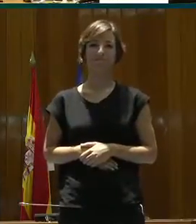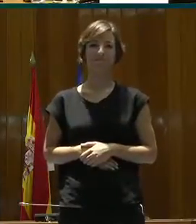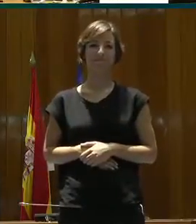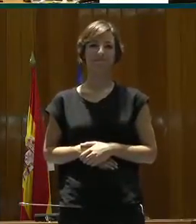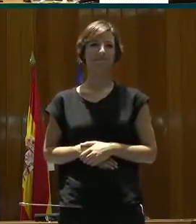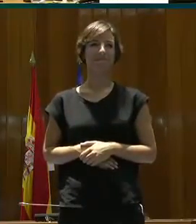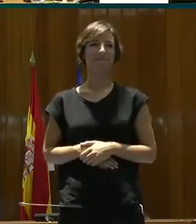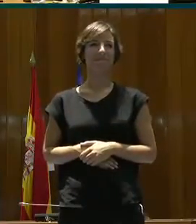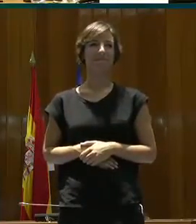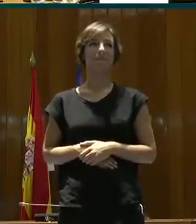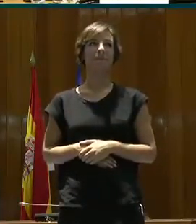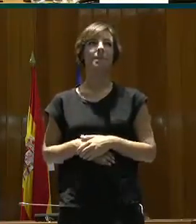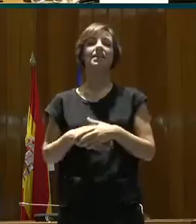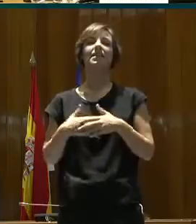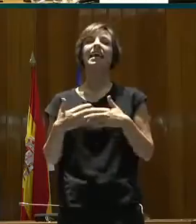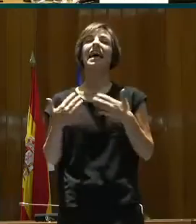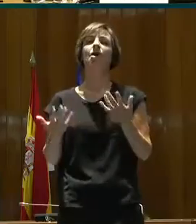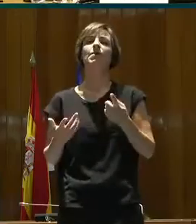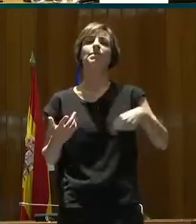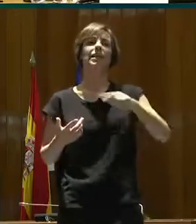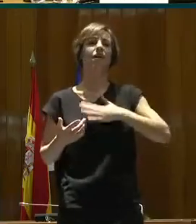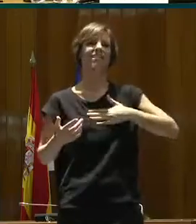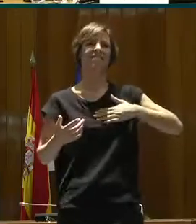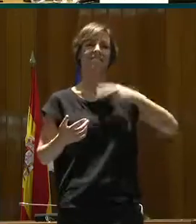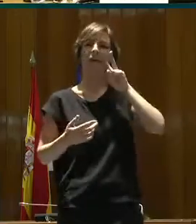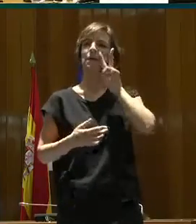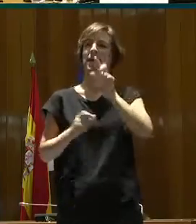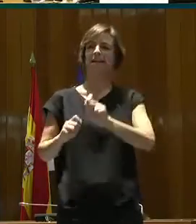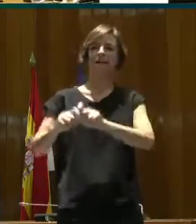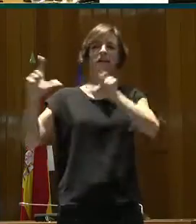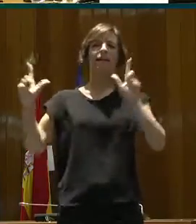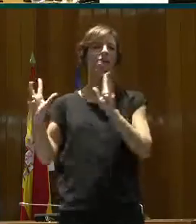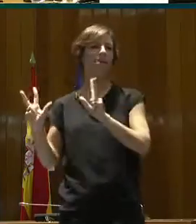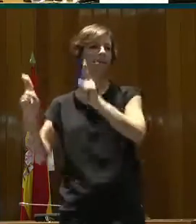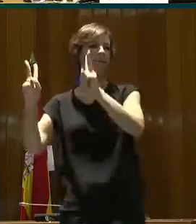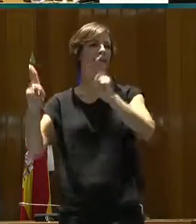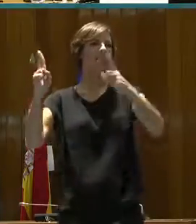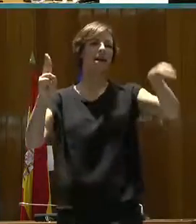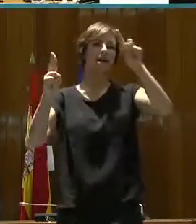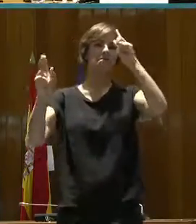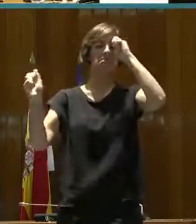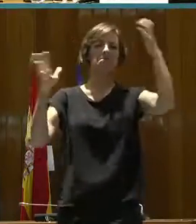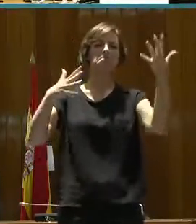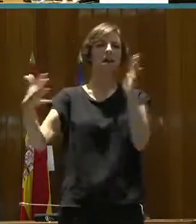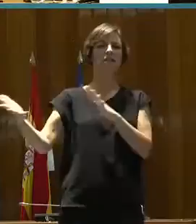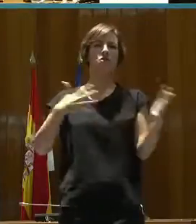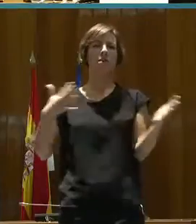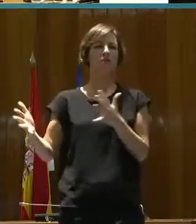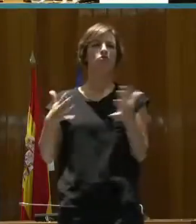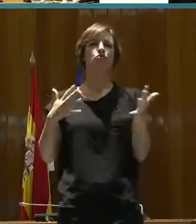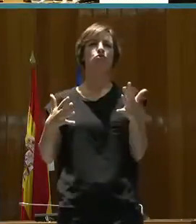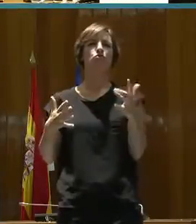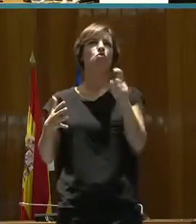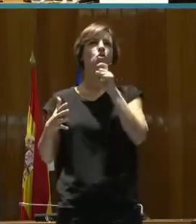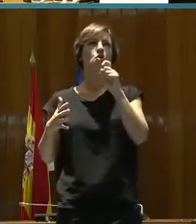Lo que voy a hacer a continuación será mostrarles algunos fragmentos para que se hagan una idea de cómo está organizado